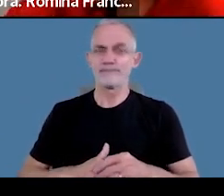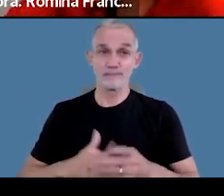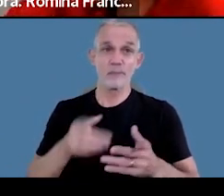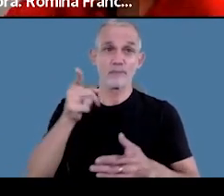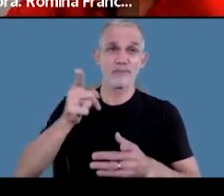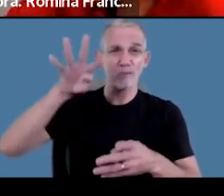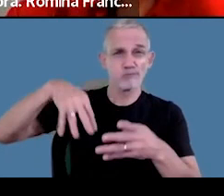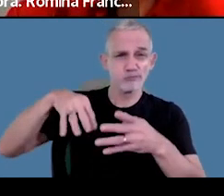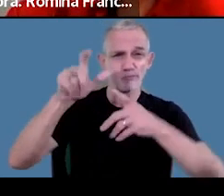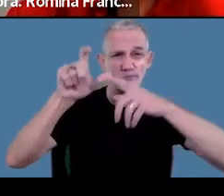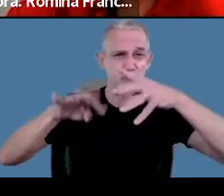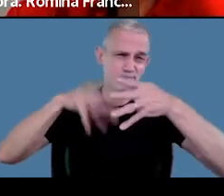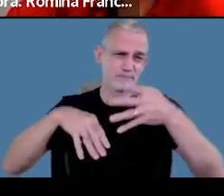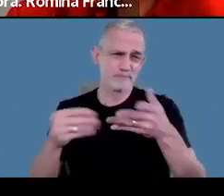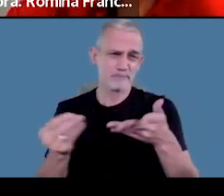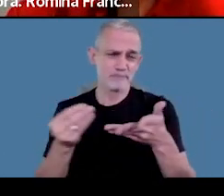Acá básicamente